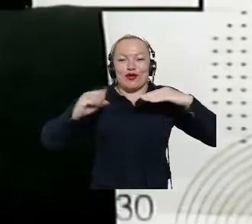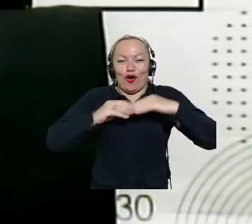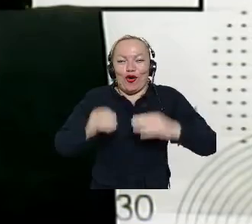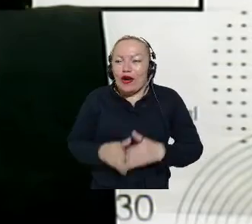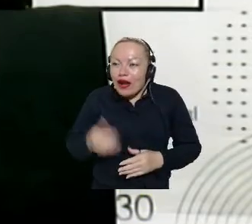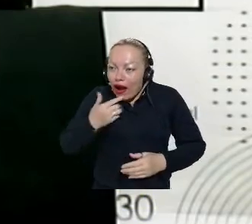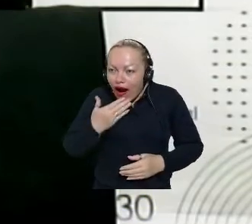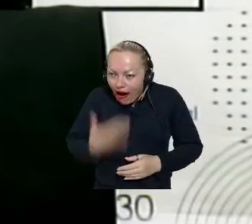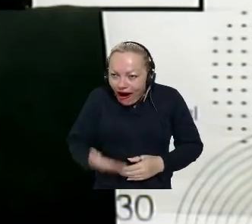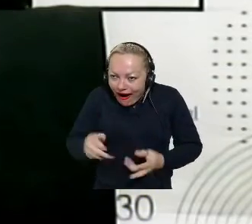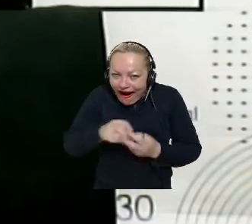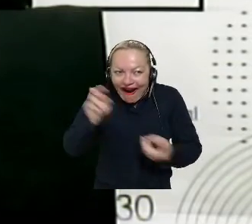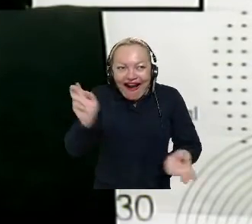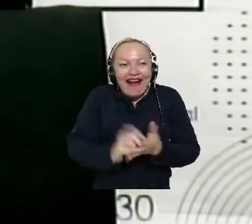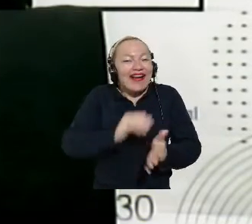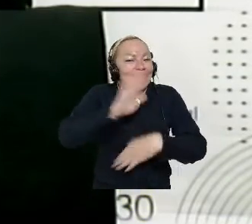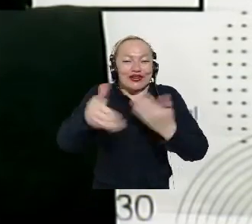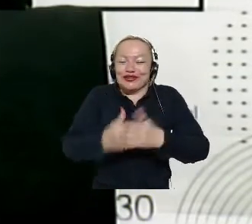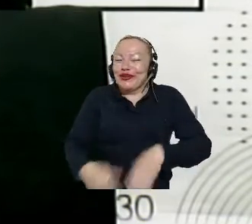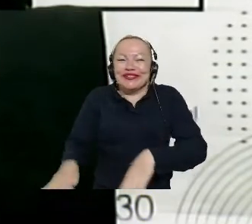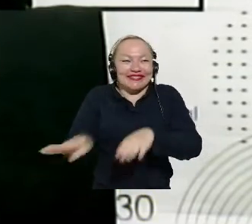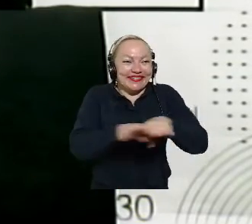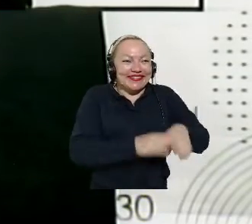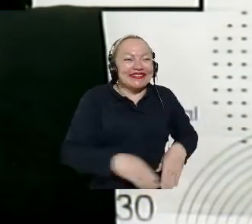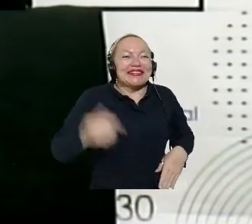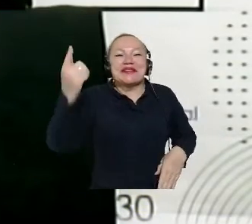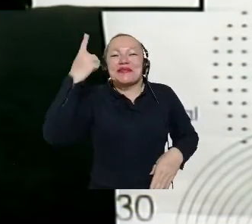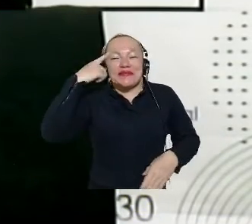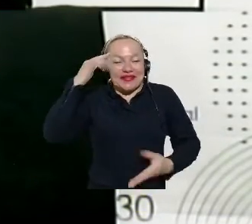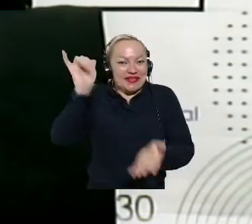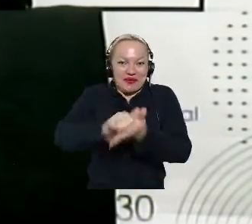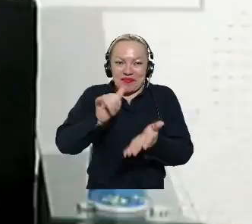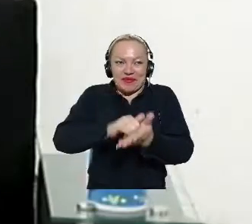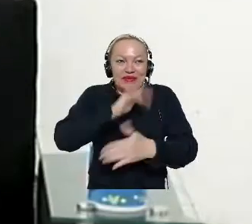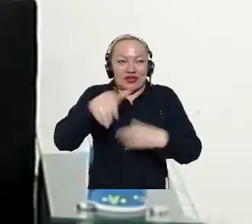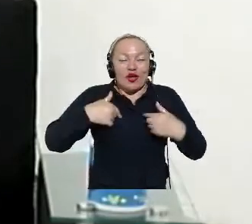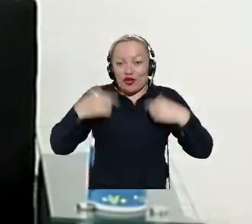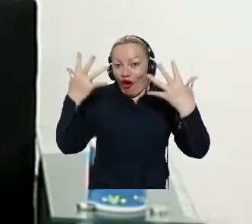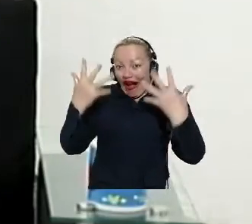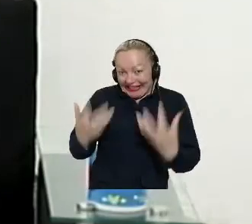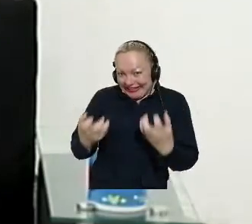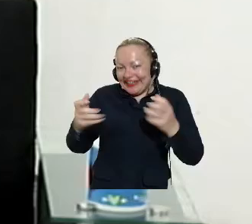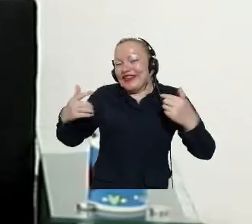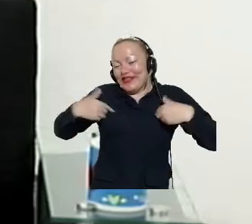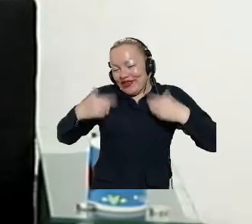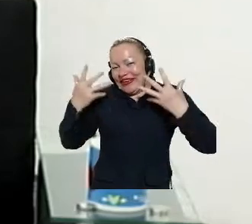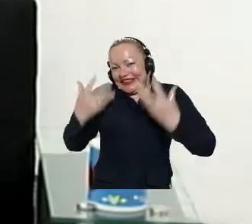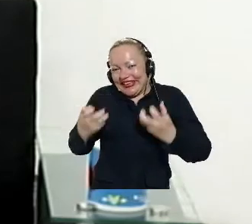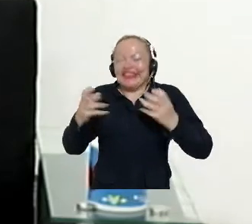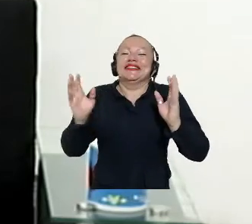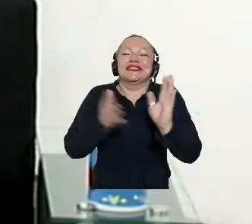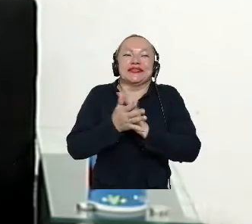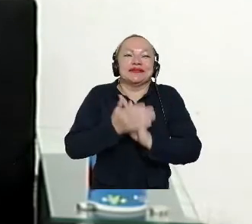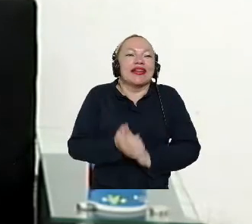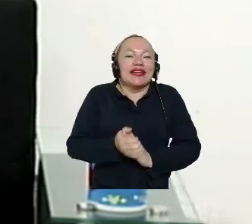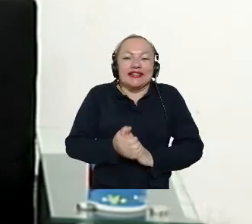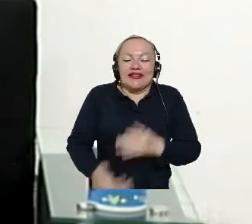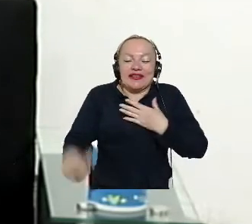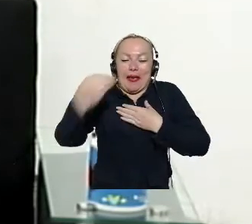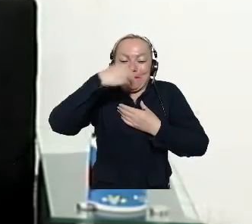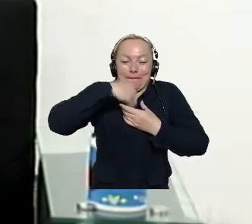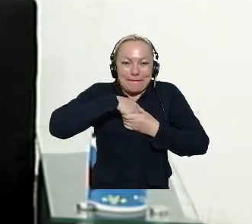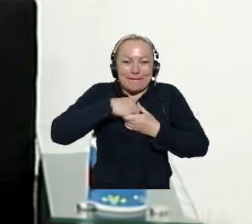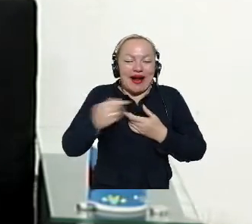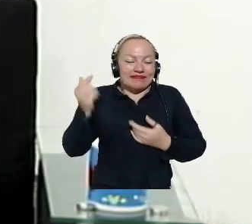Sí. Todos. Claro. Todos piensan eso. Pero es lo que quiero. Eso no me lo quita nadie de la